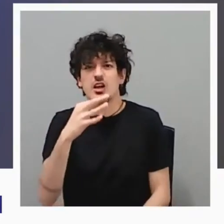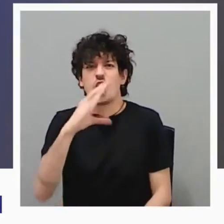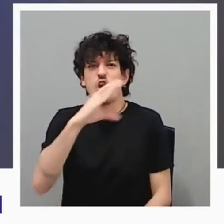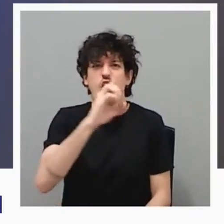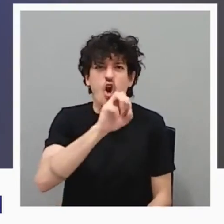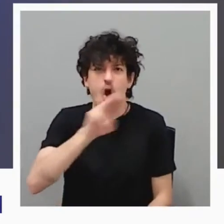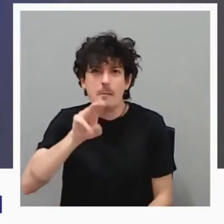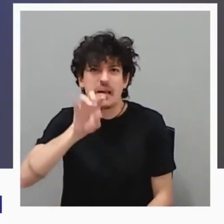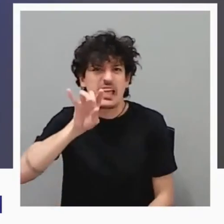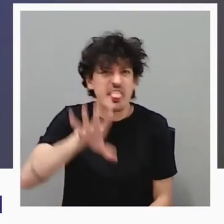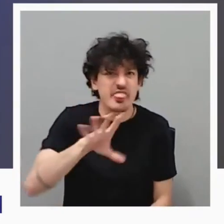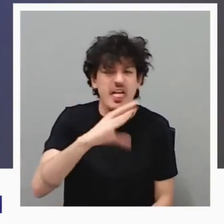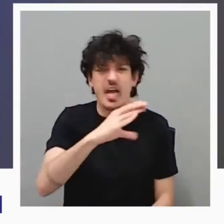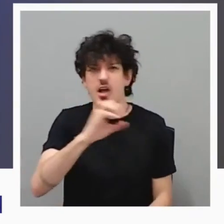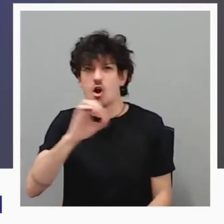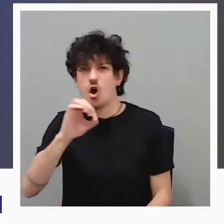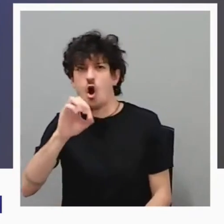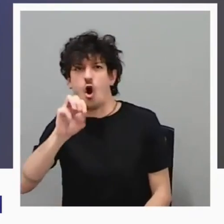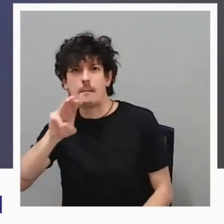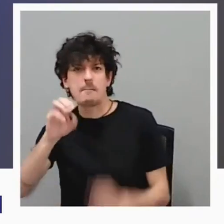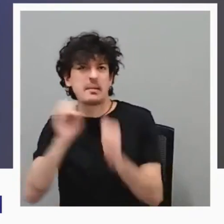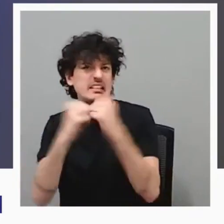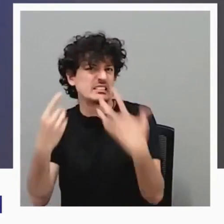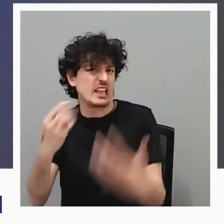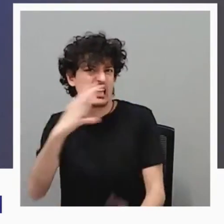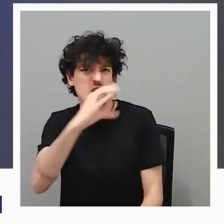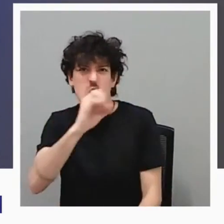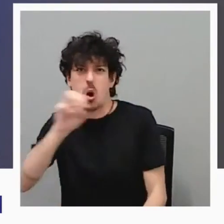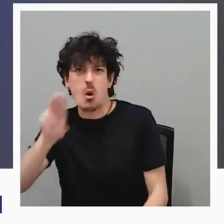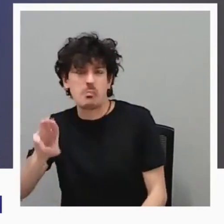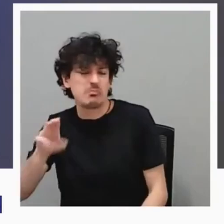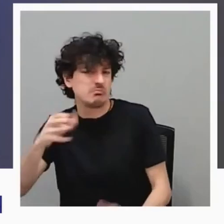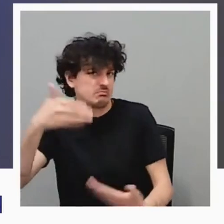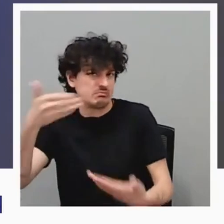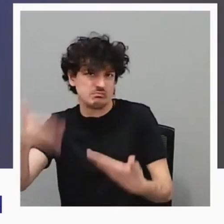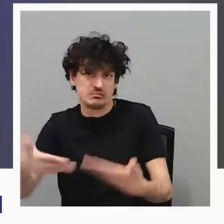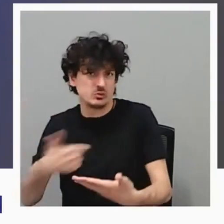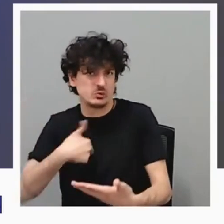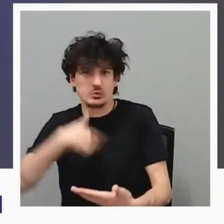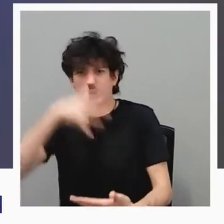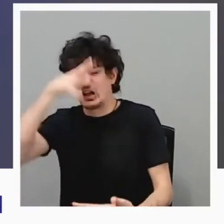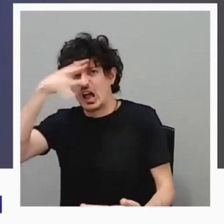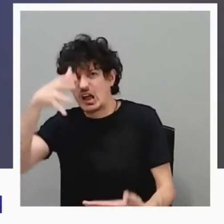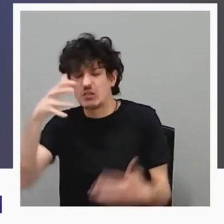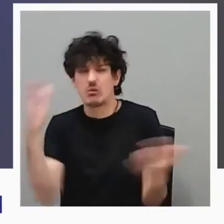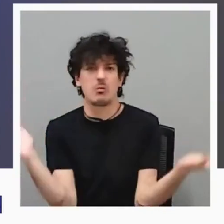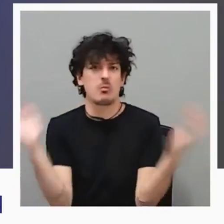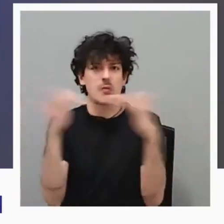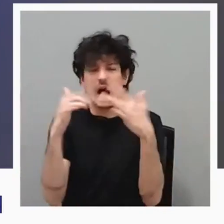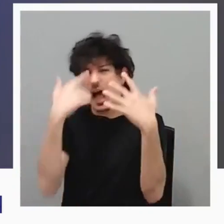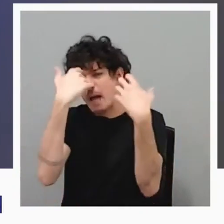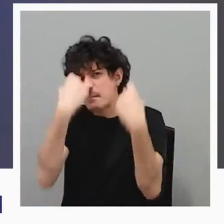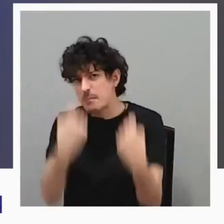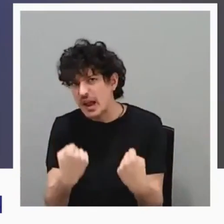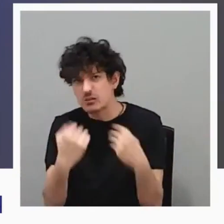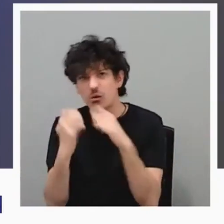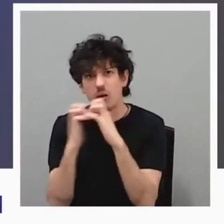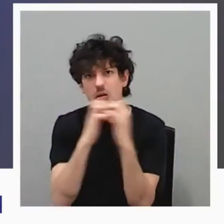el COP22 y el COP... se reúnen allá pues, los expertos y luego los gobiernos y hacen sus